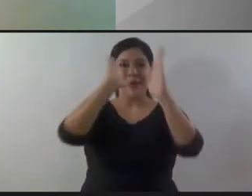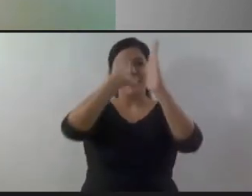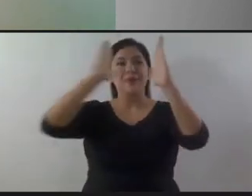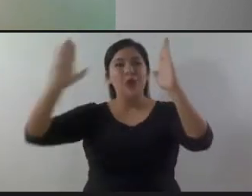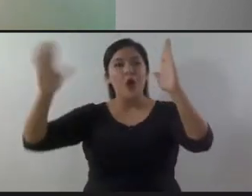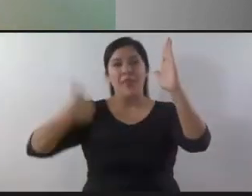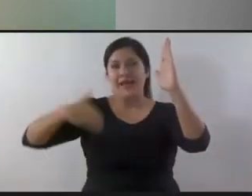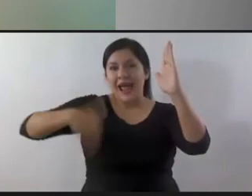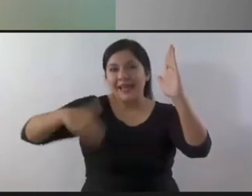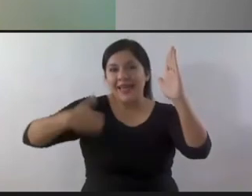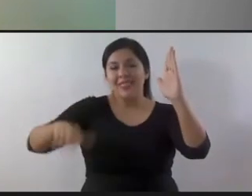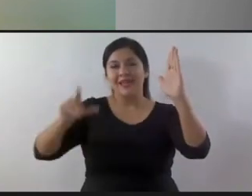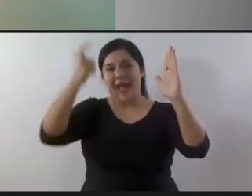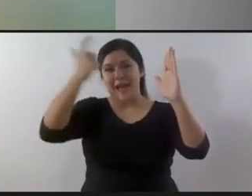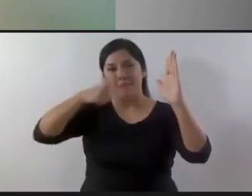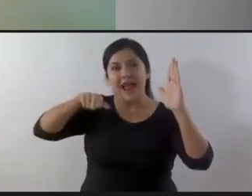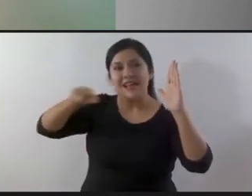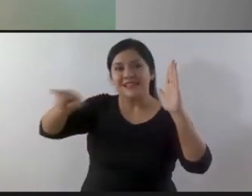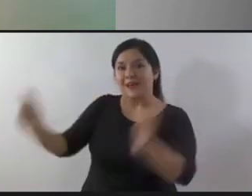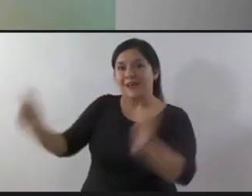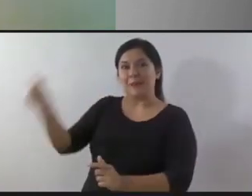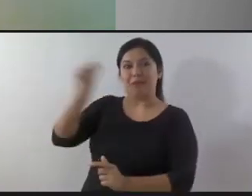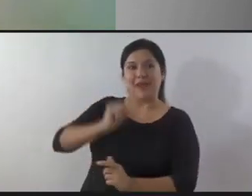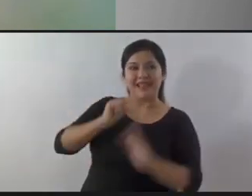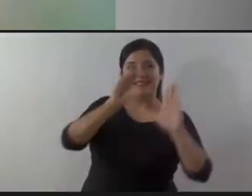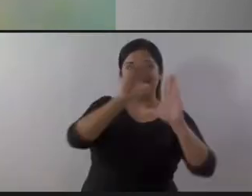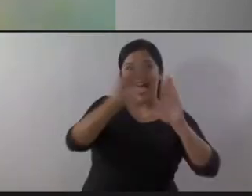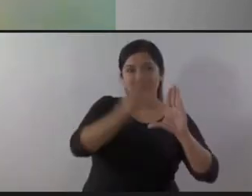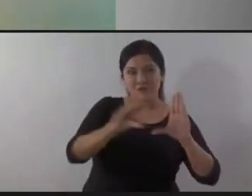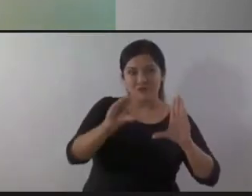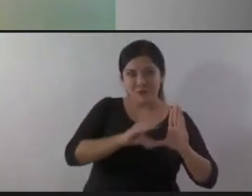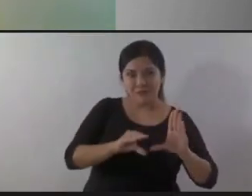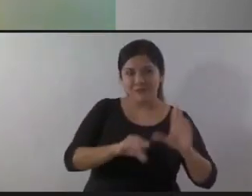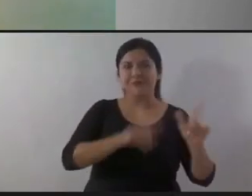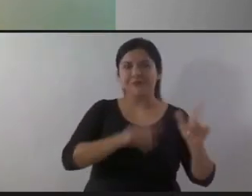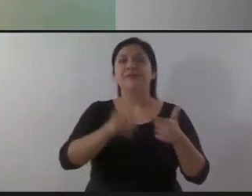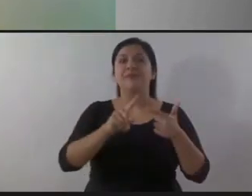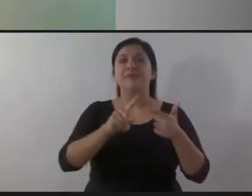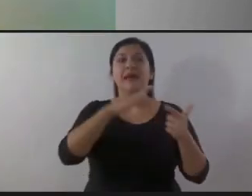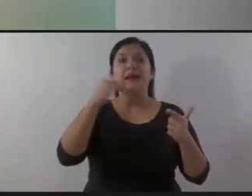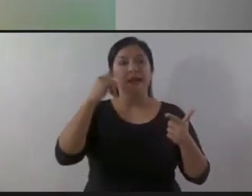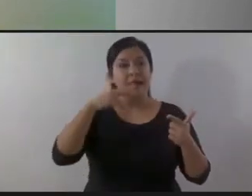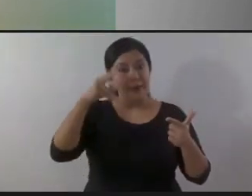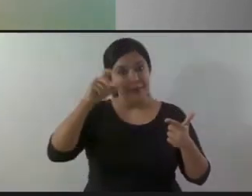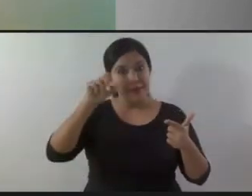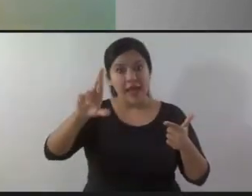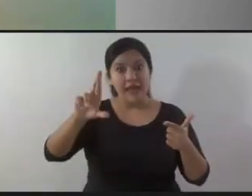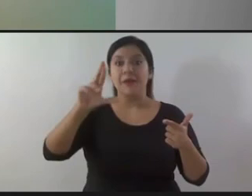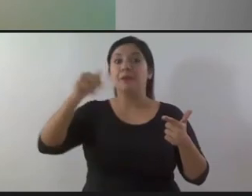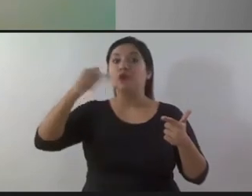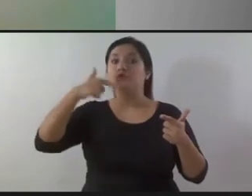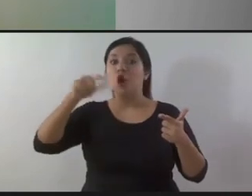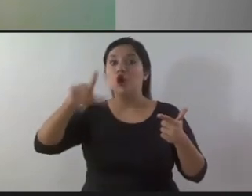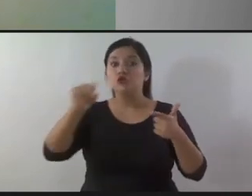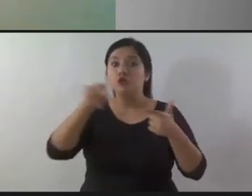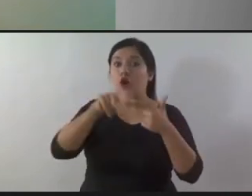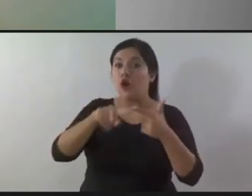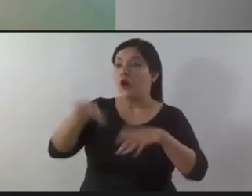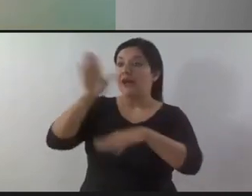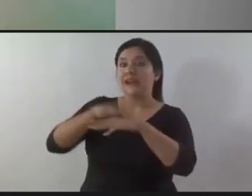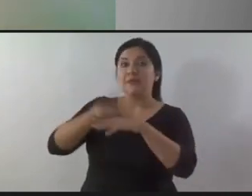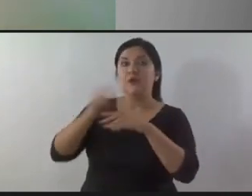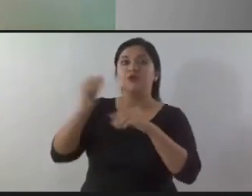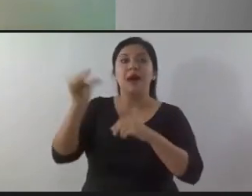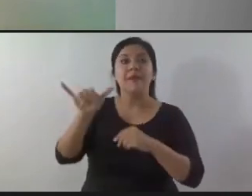nos cedió su Zoom. A Javier Moscoso, del área de comunicación de Filo, por ocuparse de la retransmisión